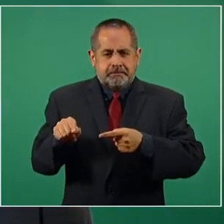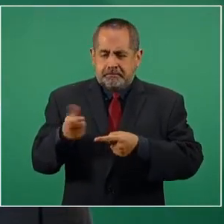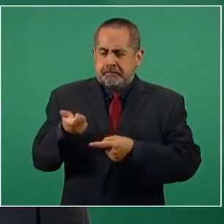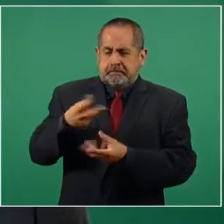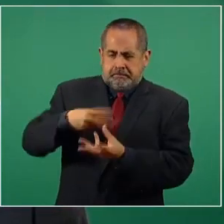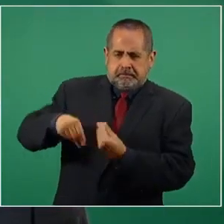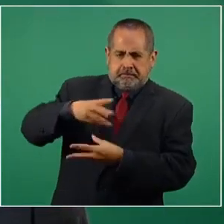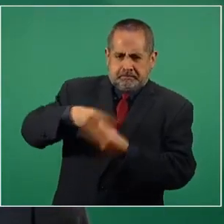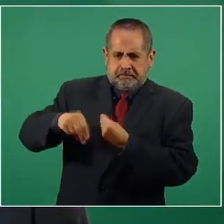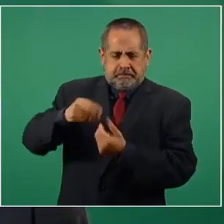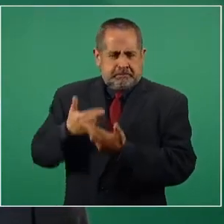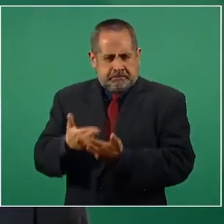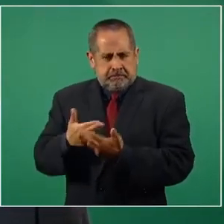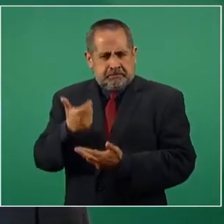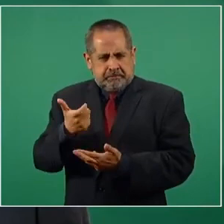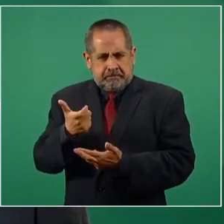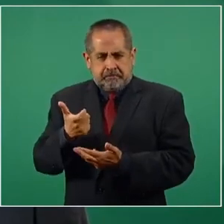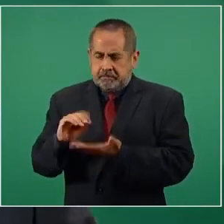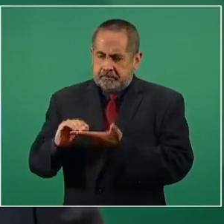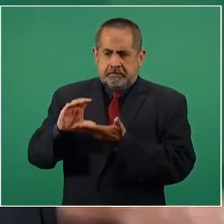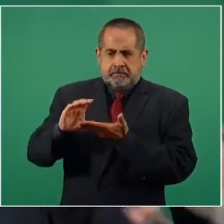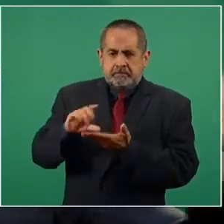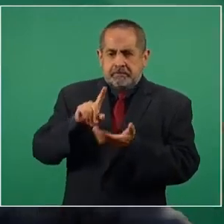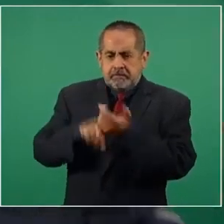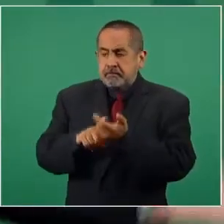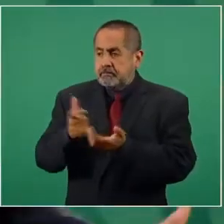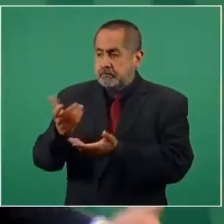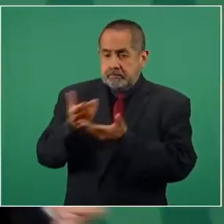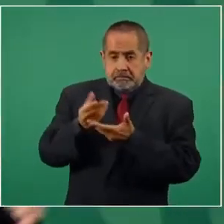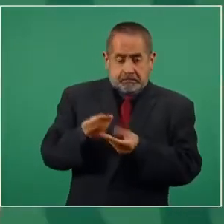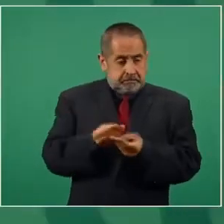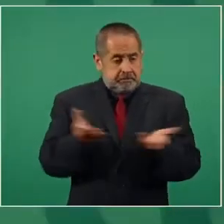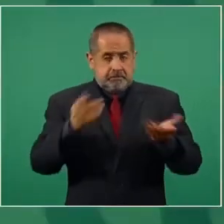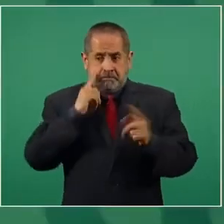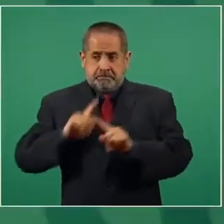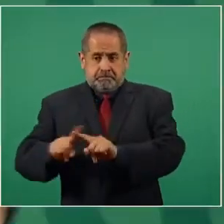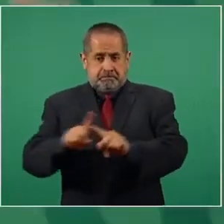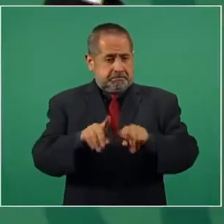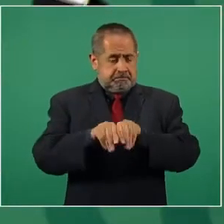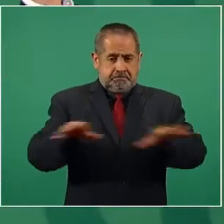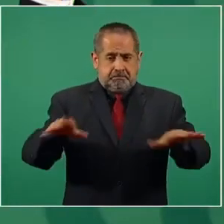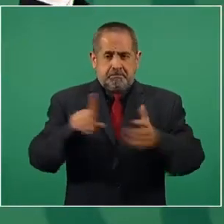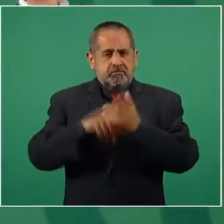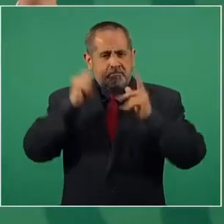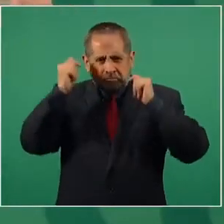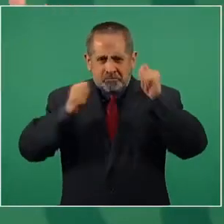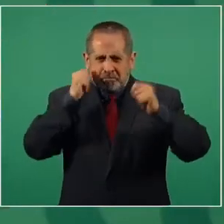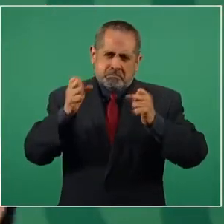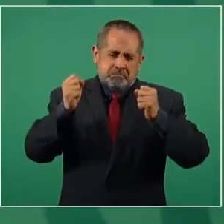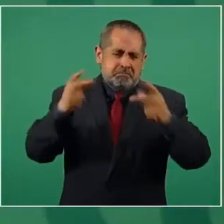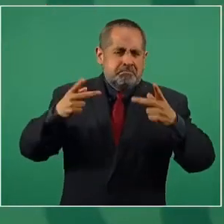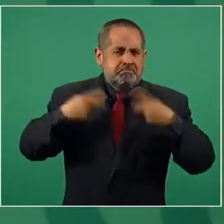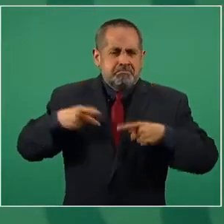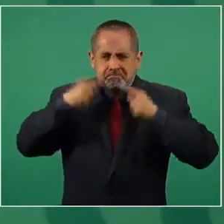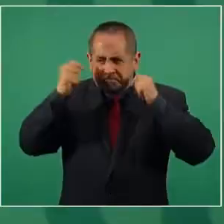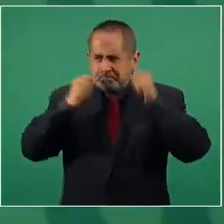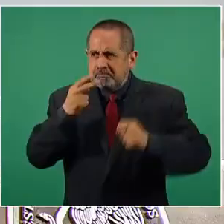generan riqueza, producen riqueza, sino distribuyen riqueza. Del turismo vive muchísima